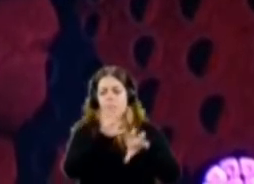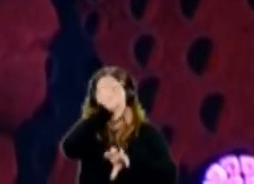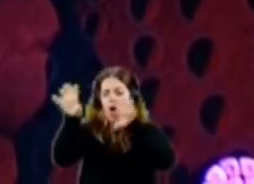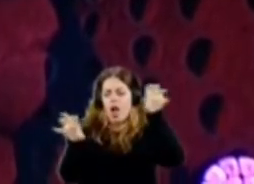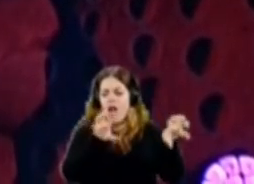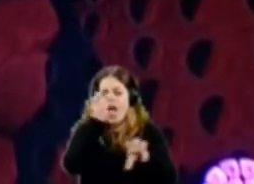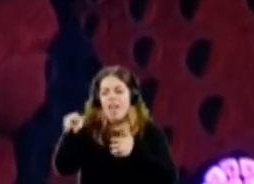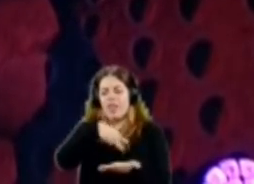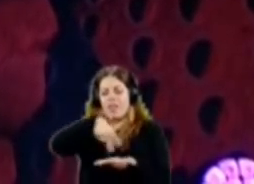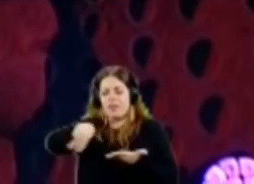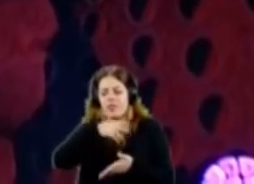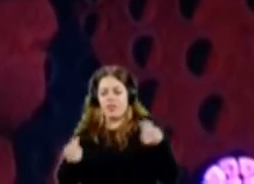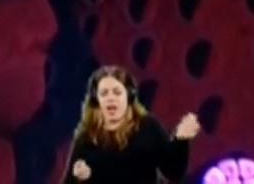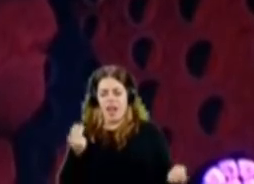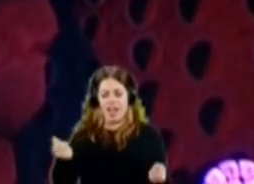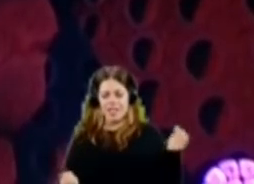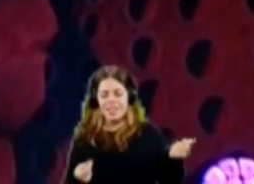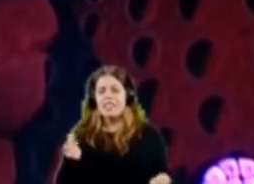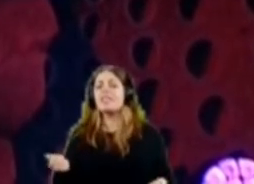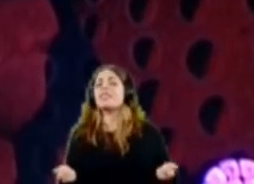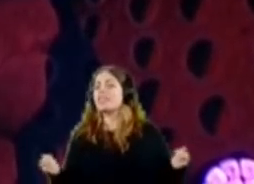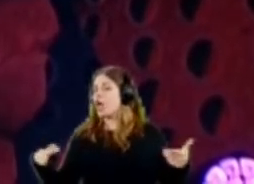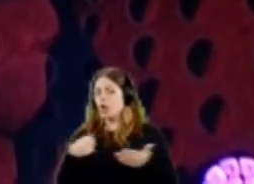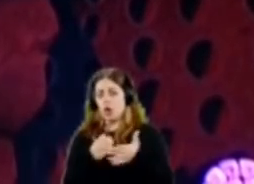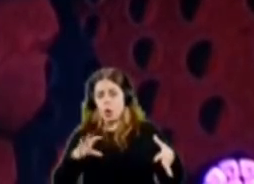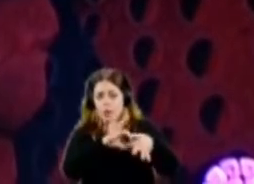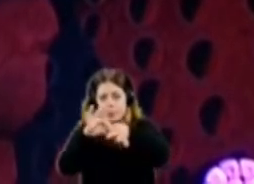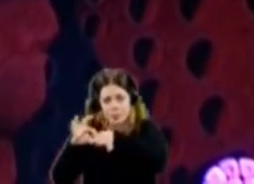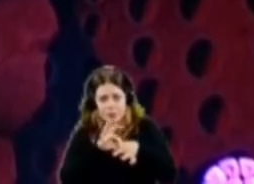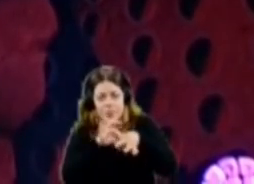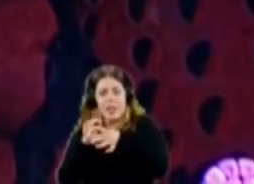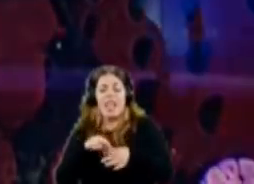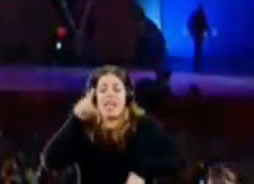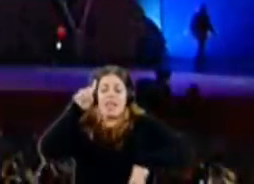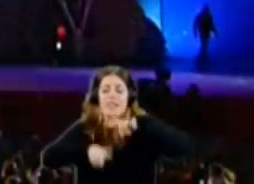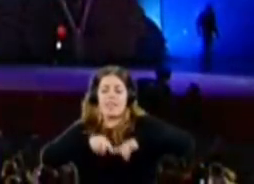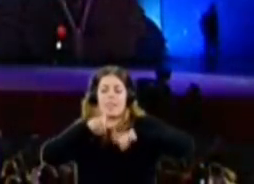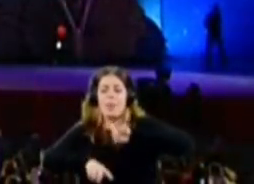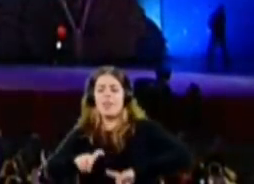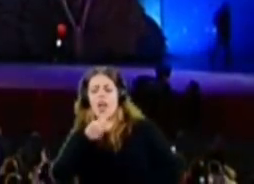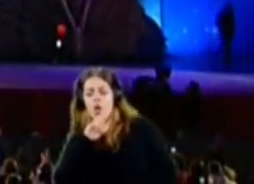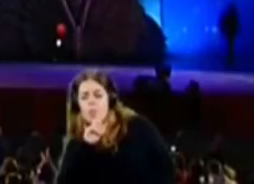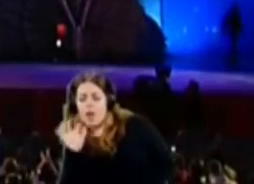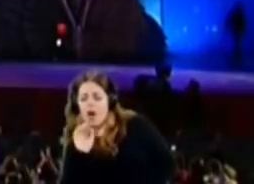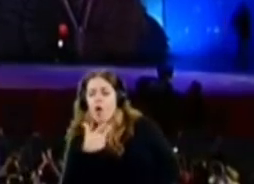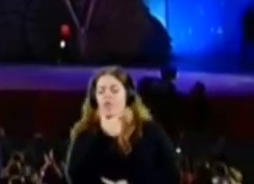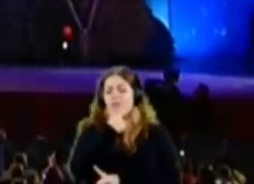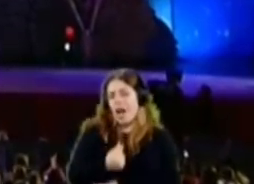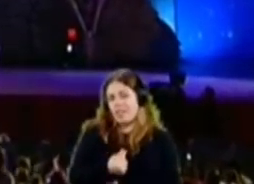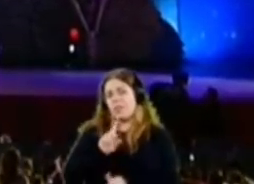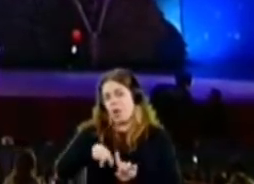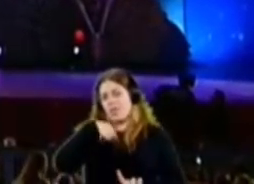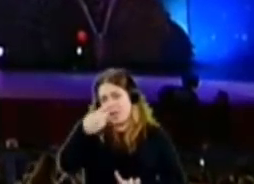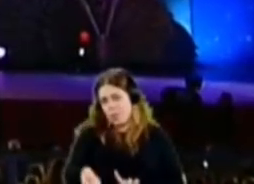bailarines que lo hacen todavía más armónico. Y depende de la complejidad, pues ellos están preparando todos los detalles para que no se pierdan